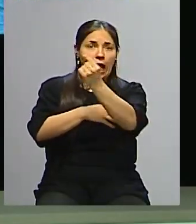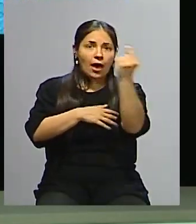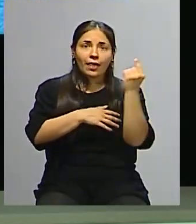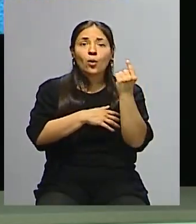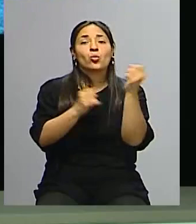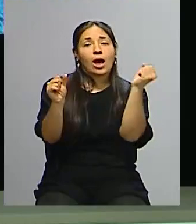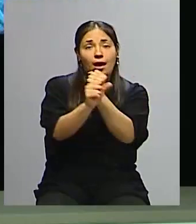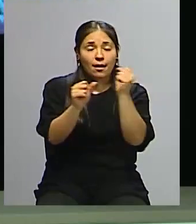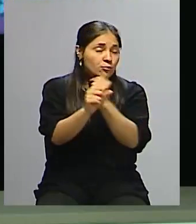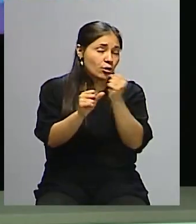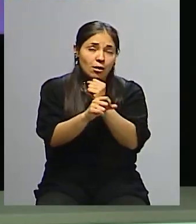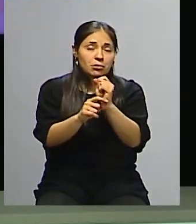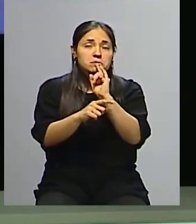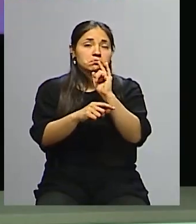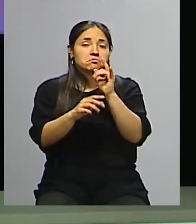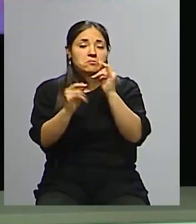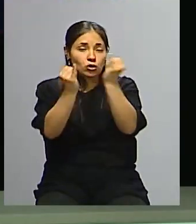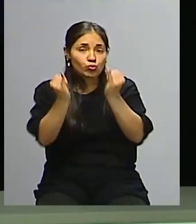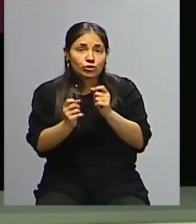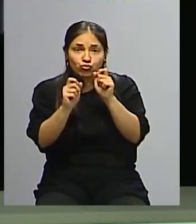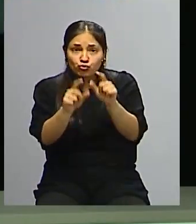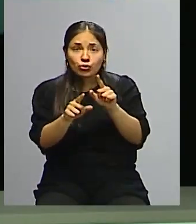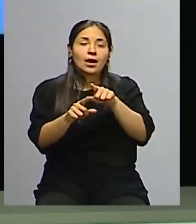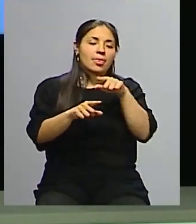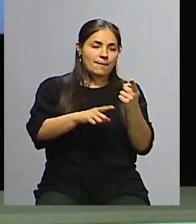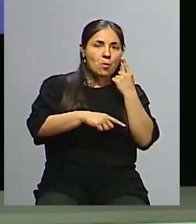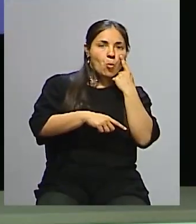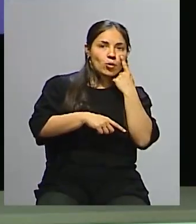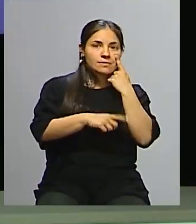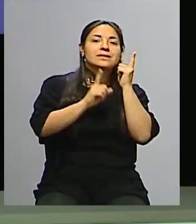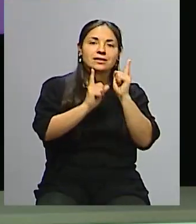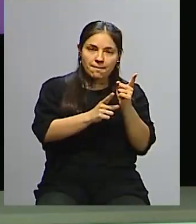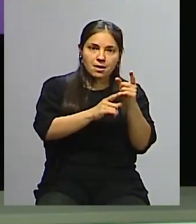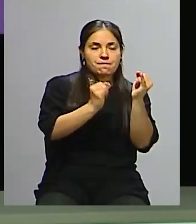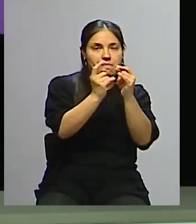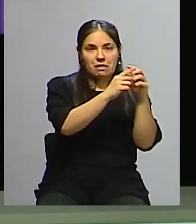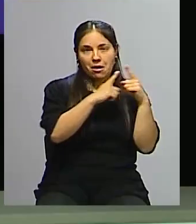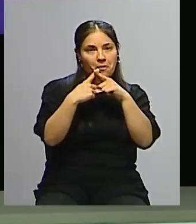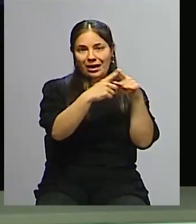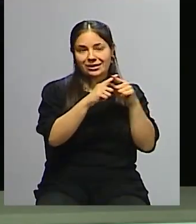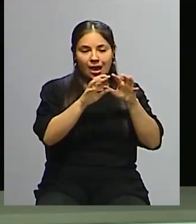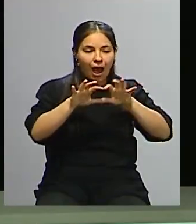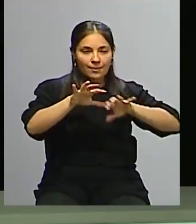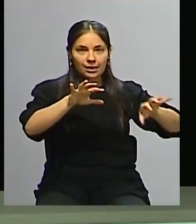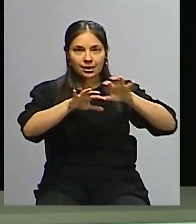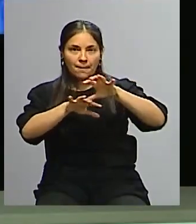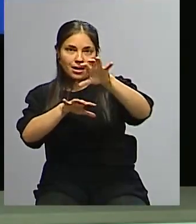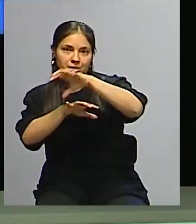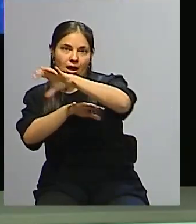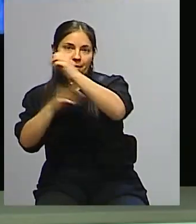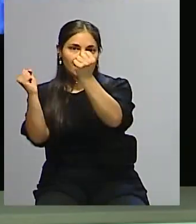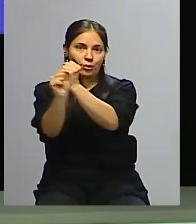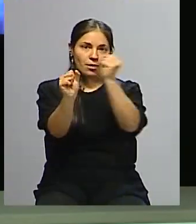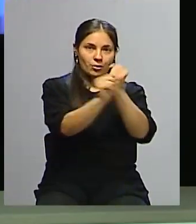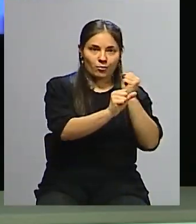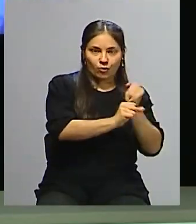municipal. Pero la importancia es que a menor nivel de Estado, si empiezo por el municipal, yo diría que es uno de los presupuestos más